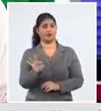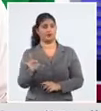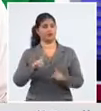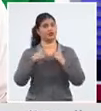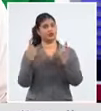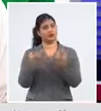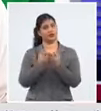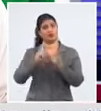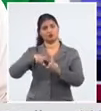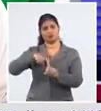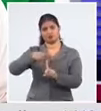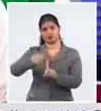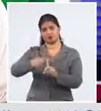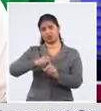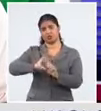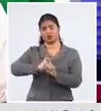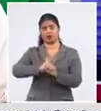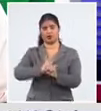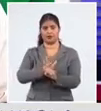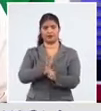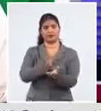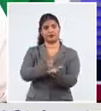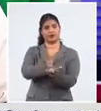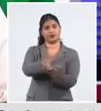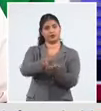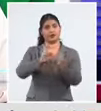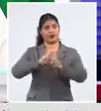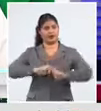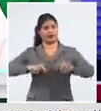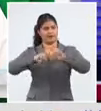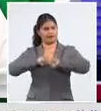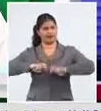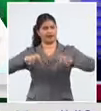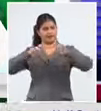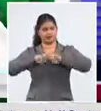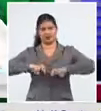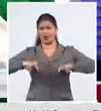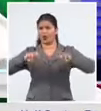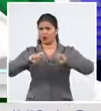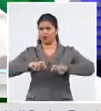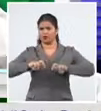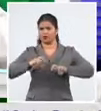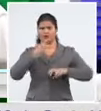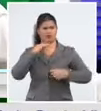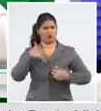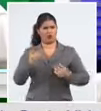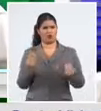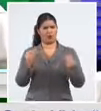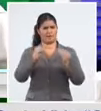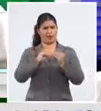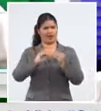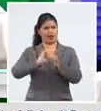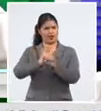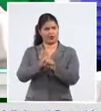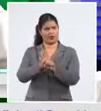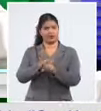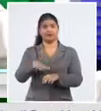Cuba. Se trabaja ahora para precisar la fuente de infección en 53 de los diagnosticados